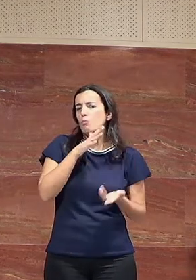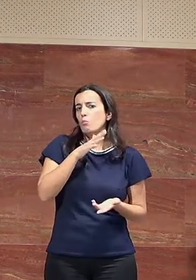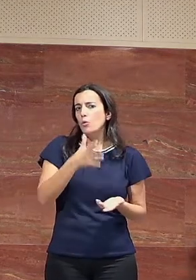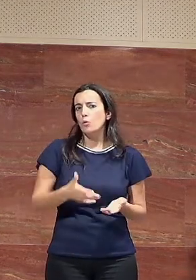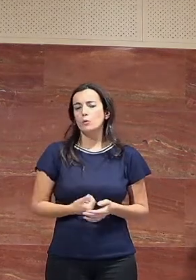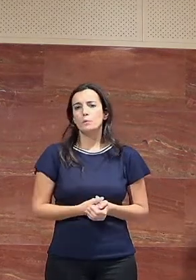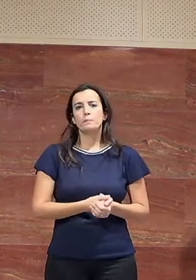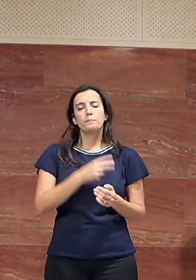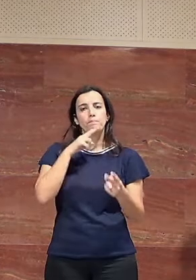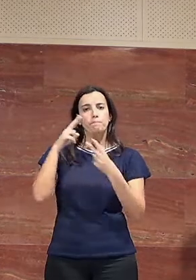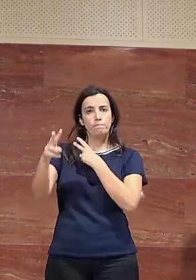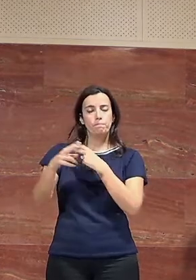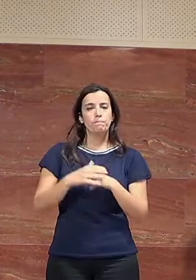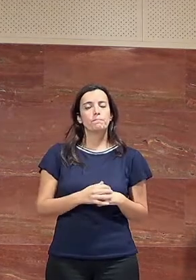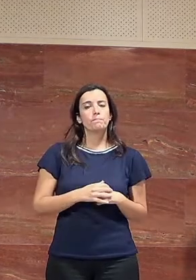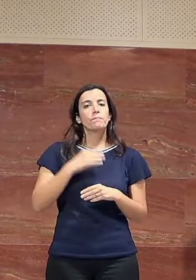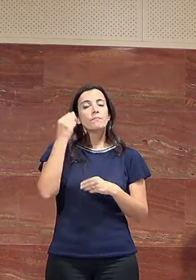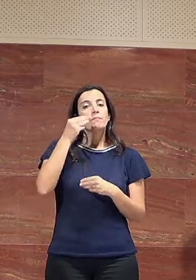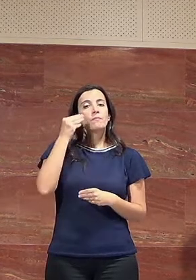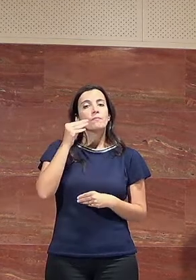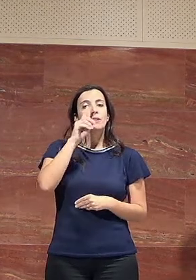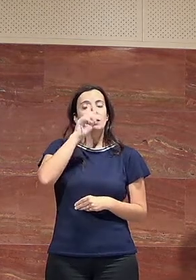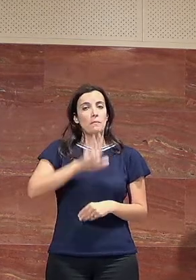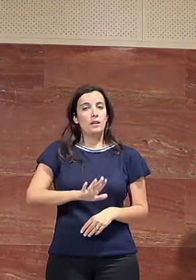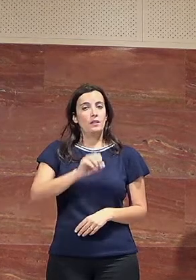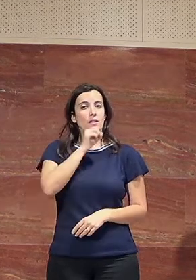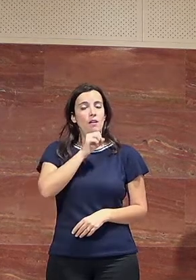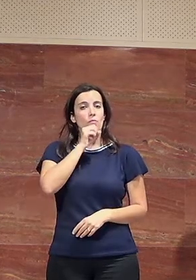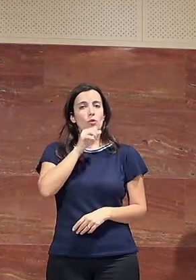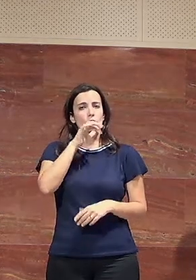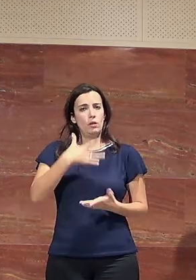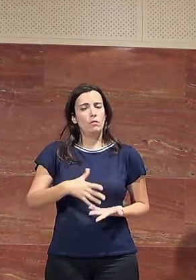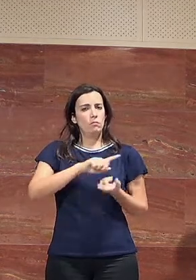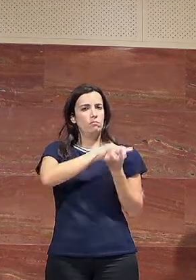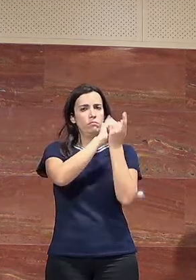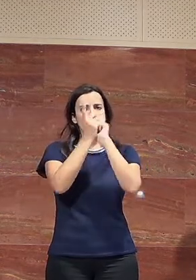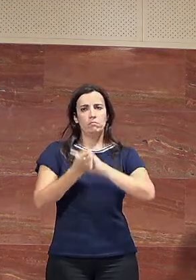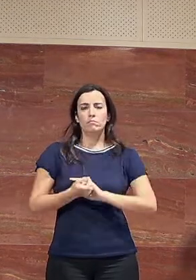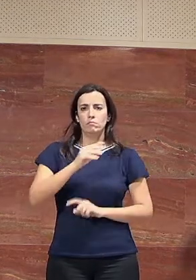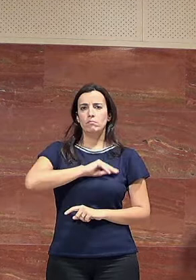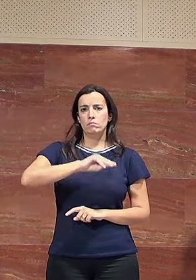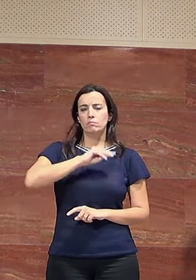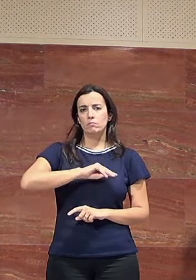Creo que la imagen de los abuelos ha cambiado mucho durante los